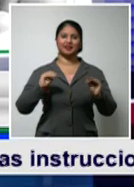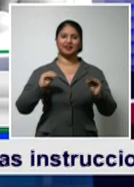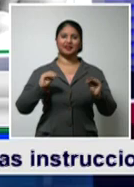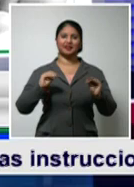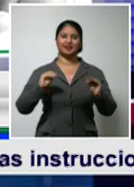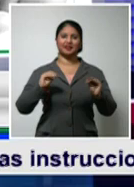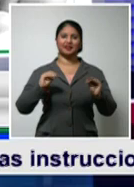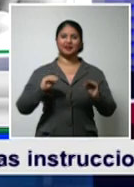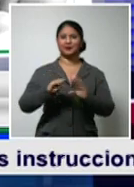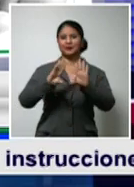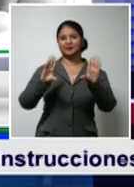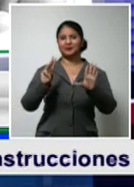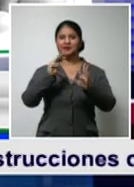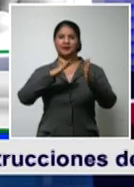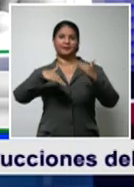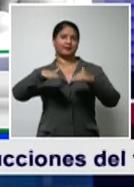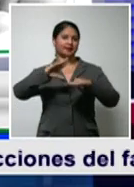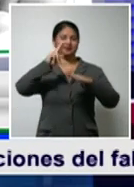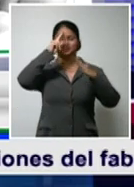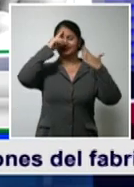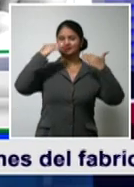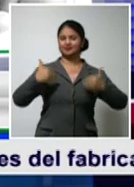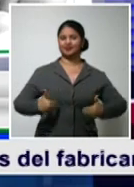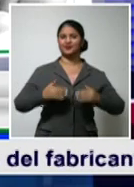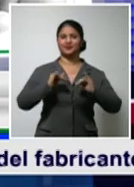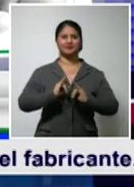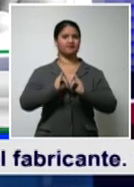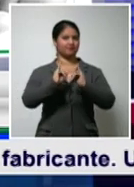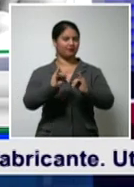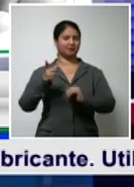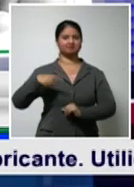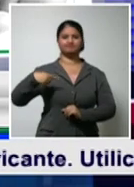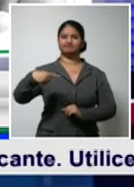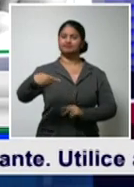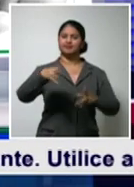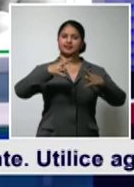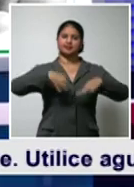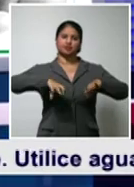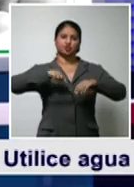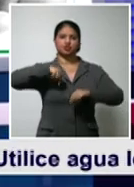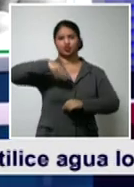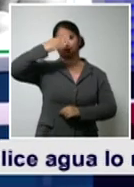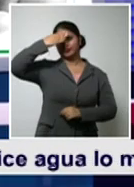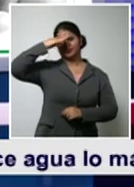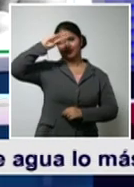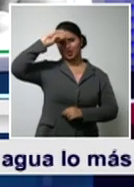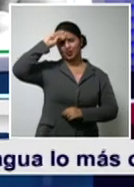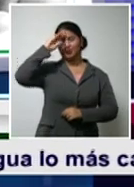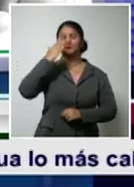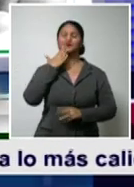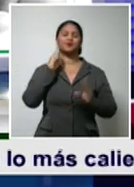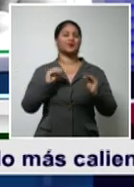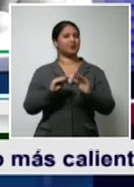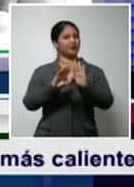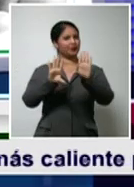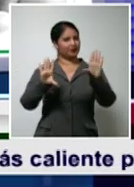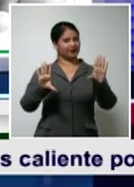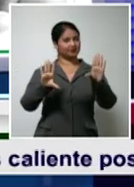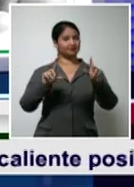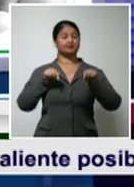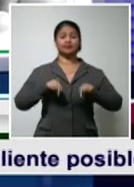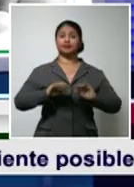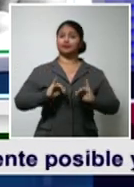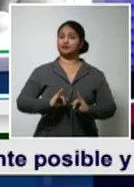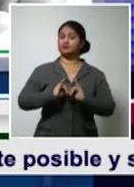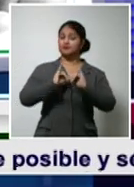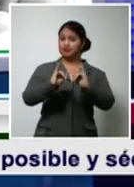Prensa del Ministerio de Salud Pública que da a conocer la situación epidemiológica de nuestro país, que transmite el sistema